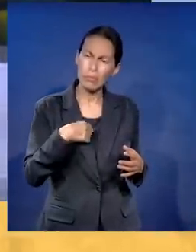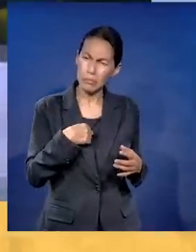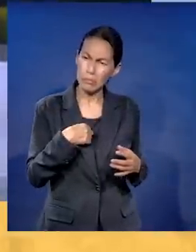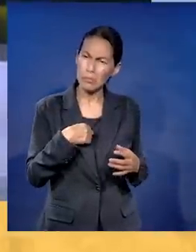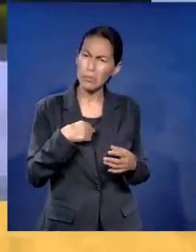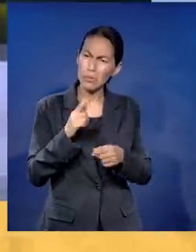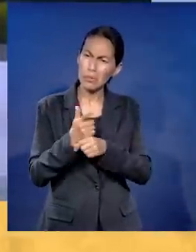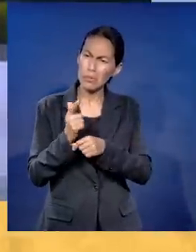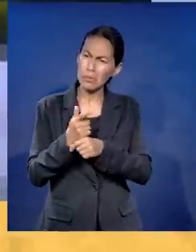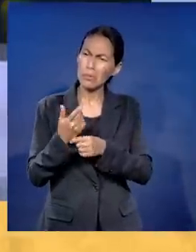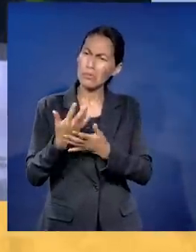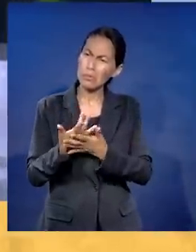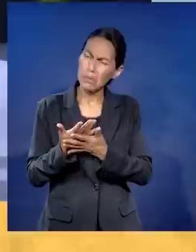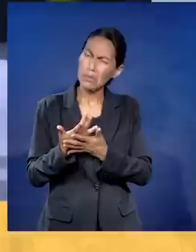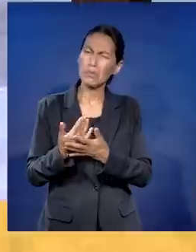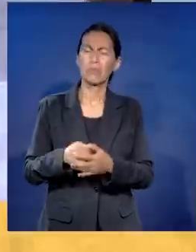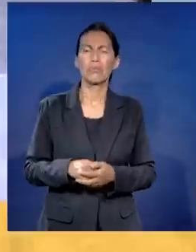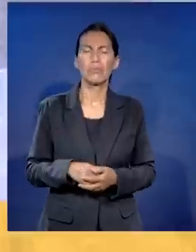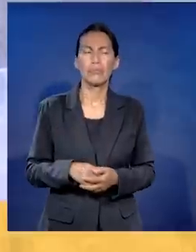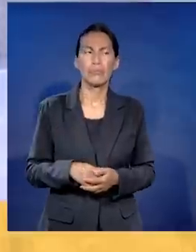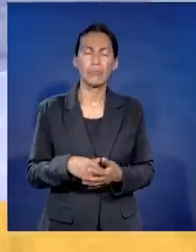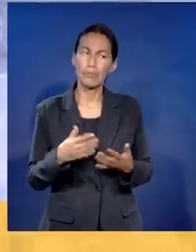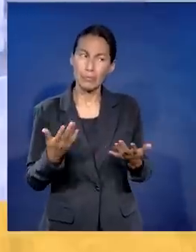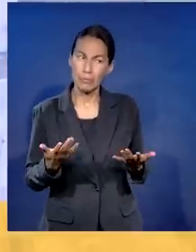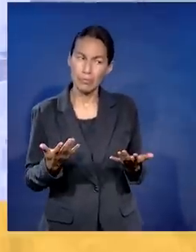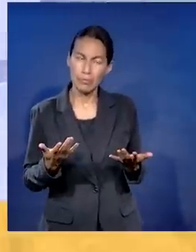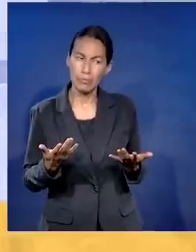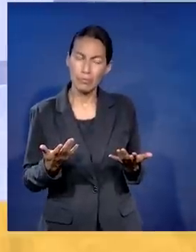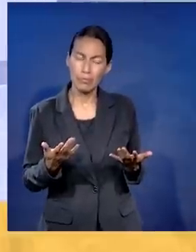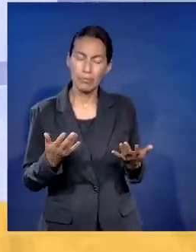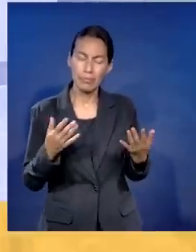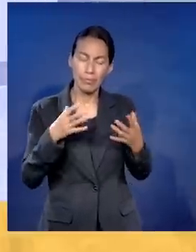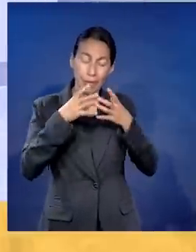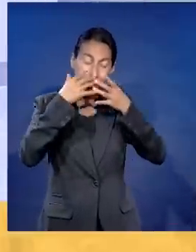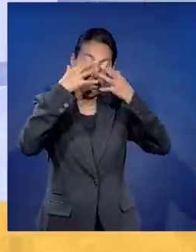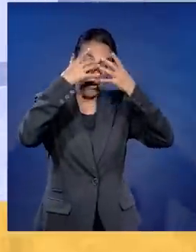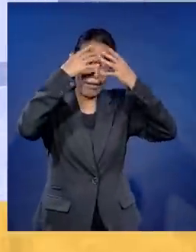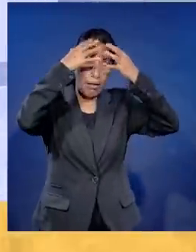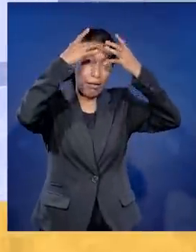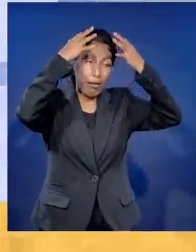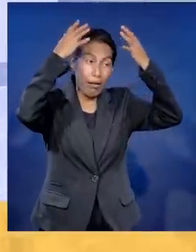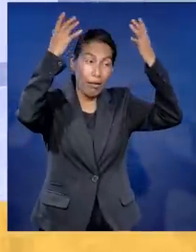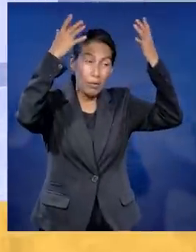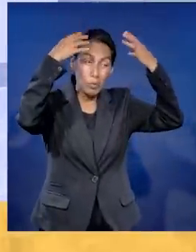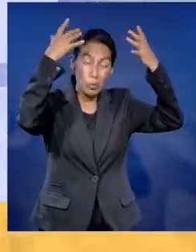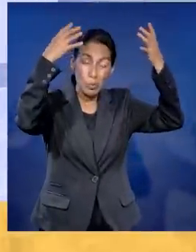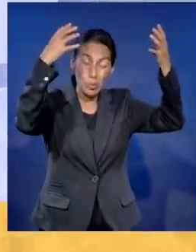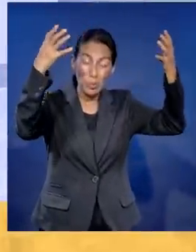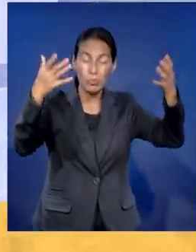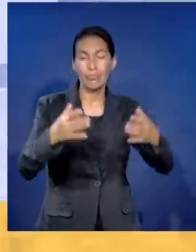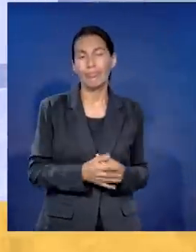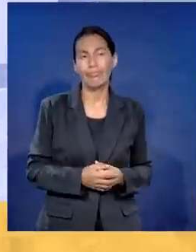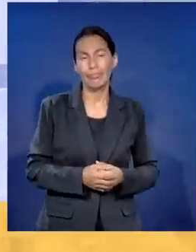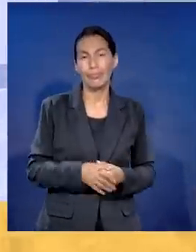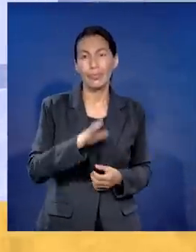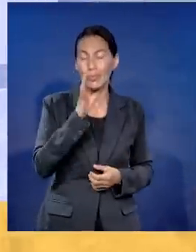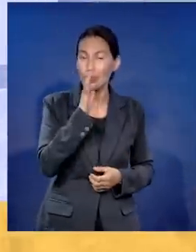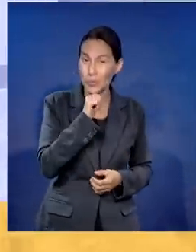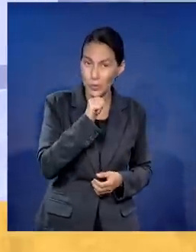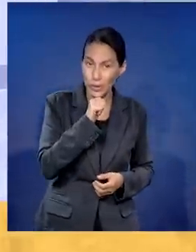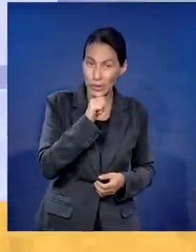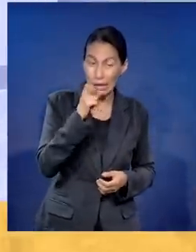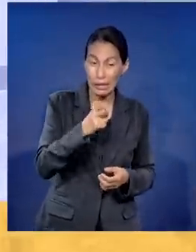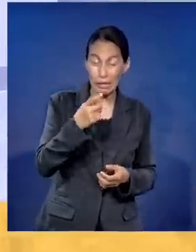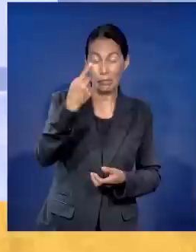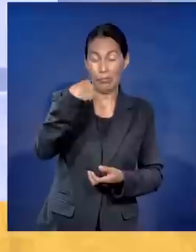pensamiento Vuela vuela vuela los pensamientos tienen que estar sujetos no pueden estar vagando porque nos